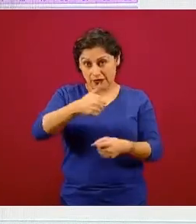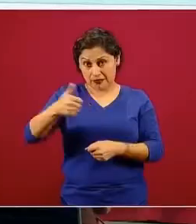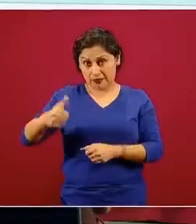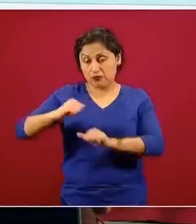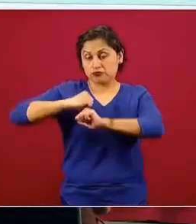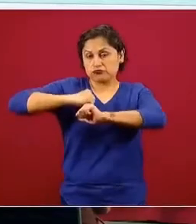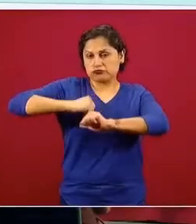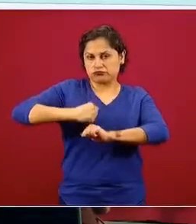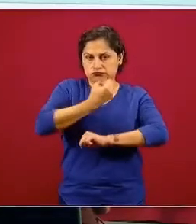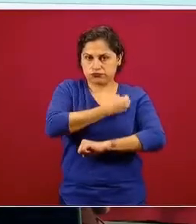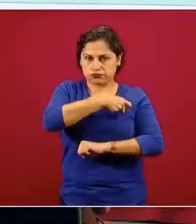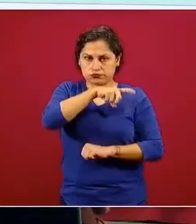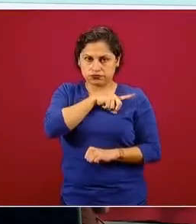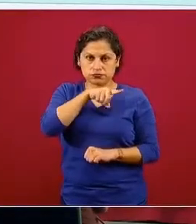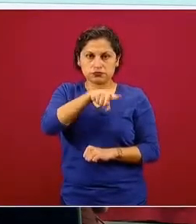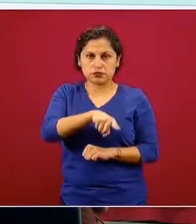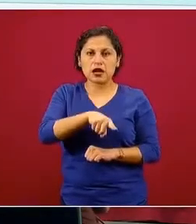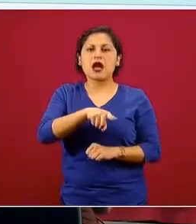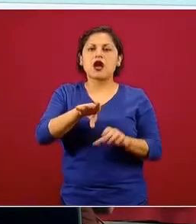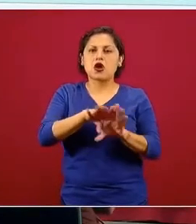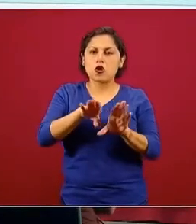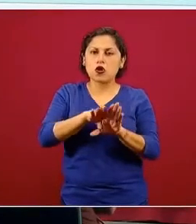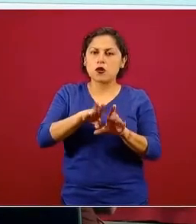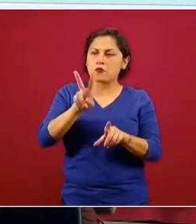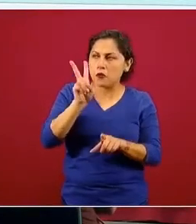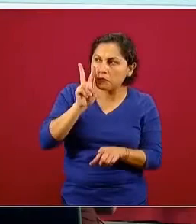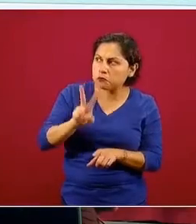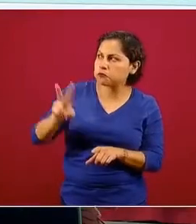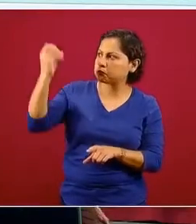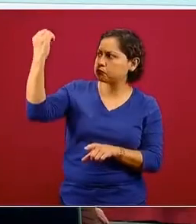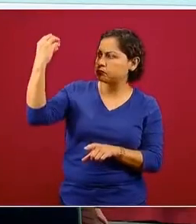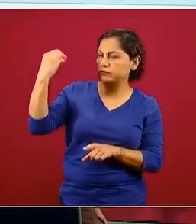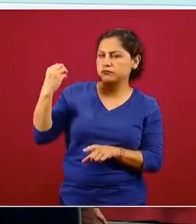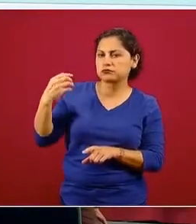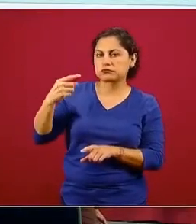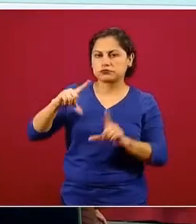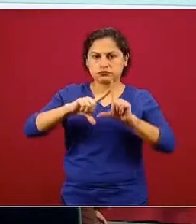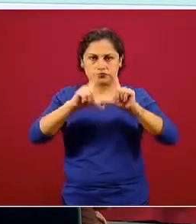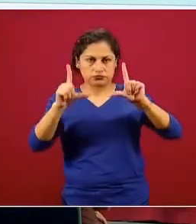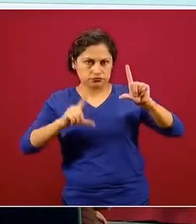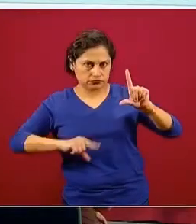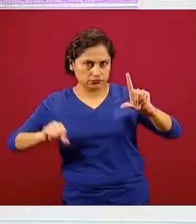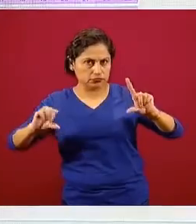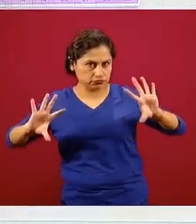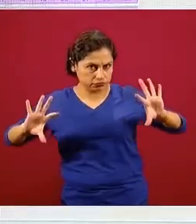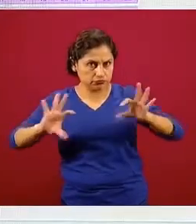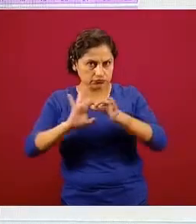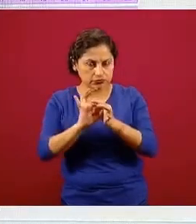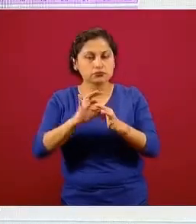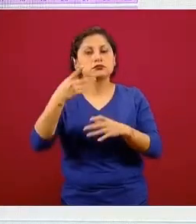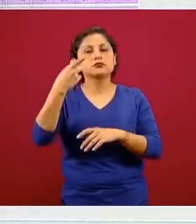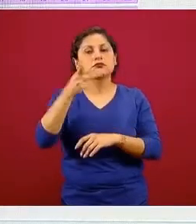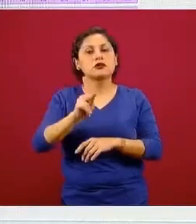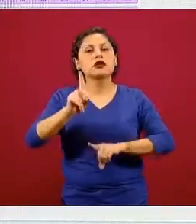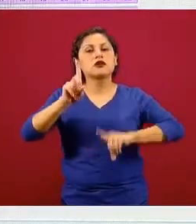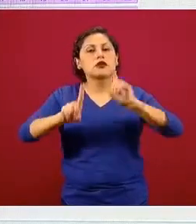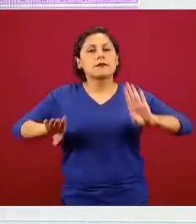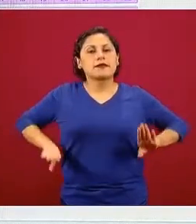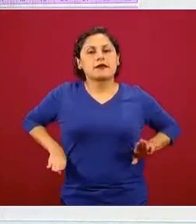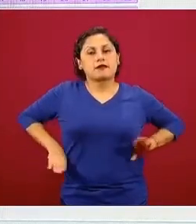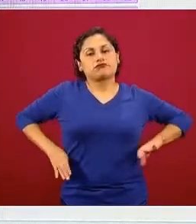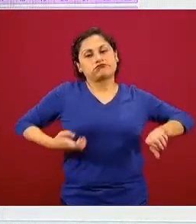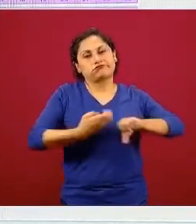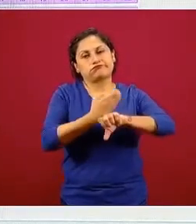tomar decisiones informadas a partir de un método único, consistente de evaluación del